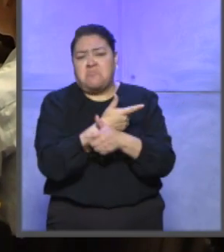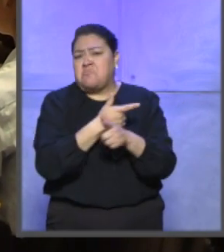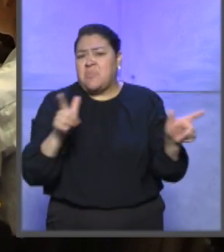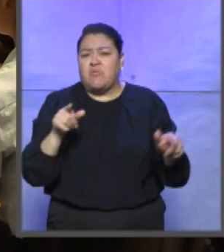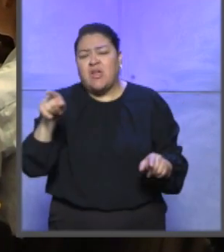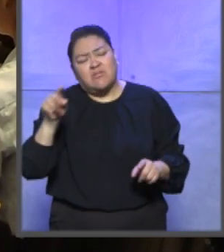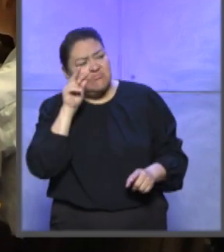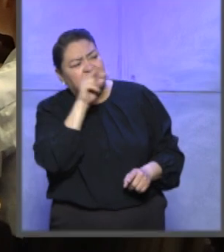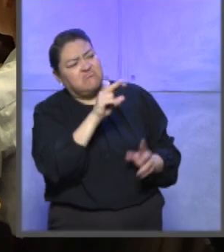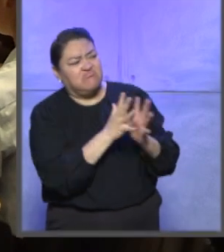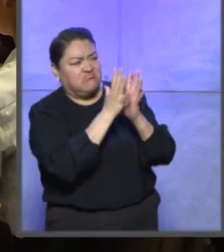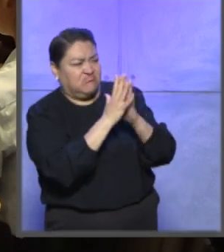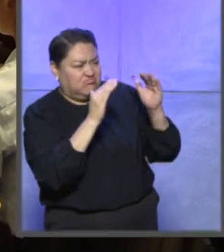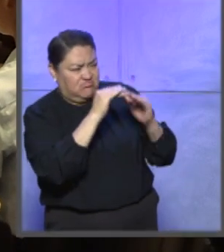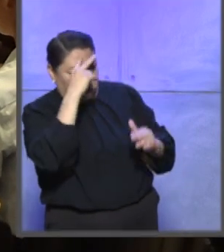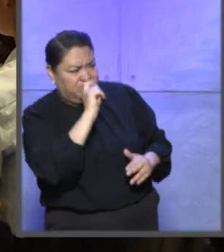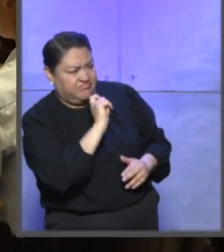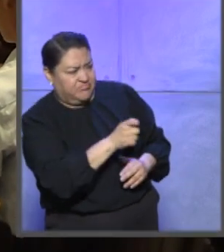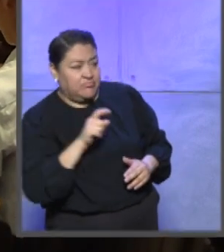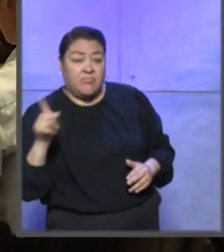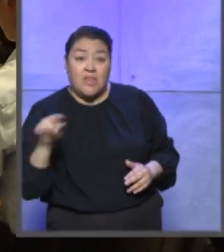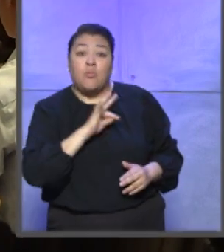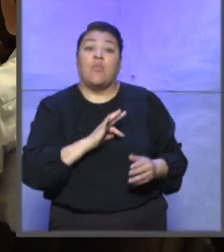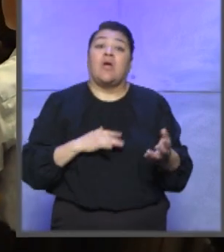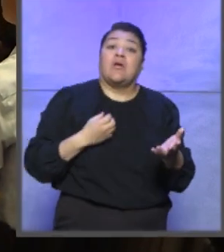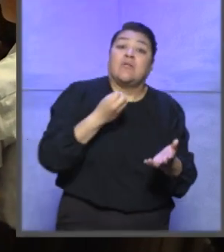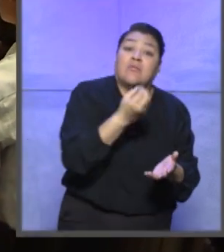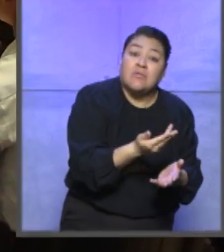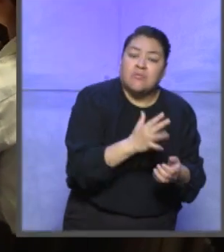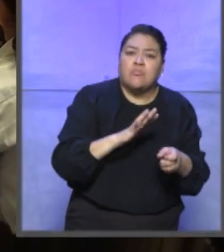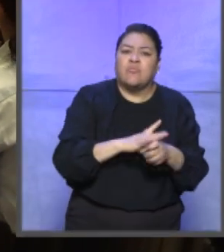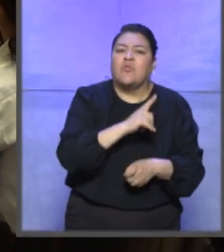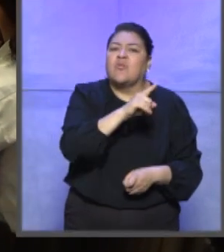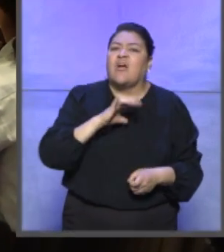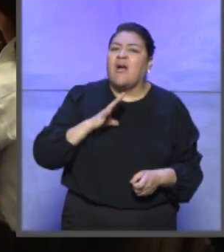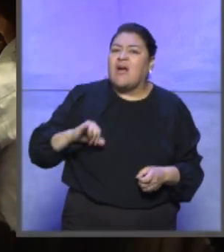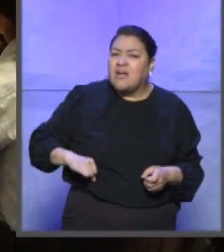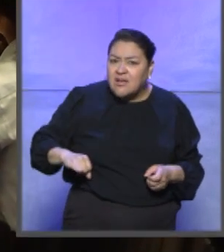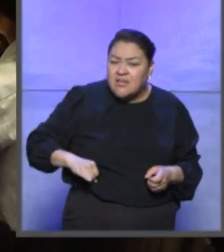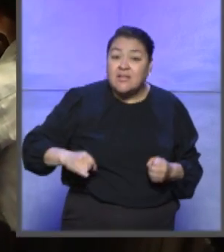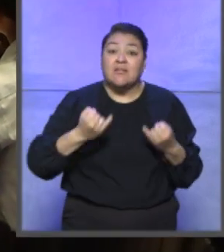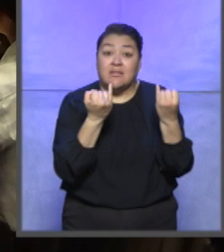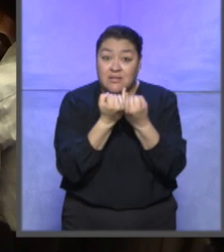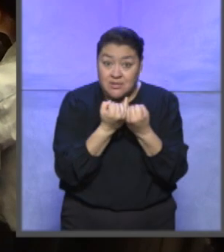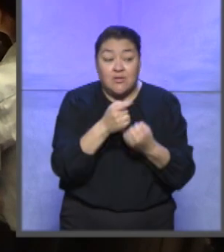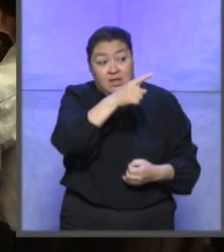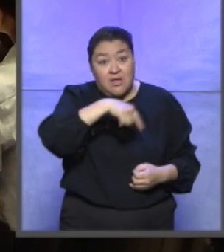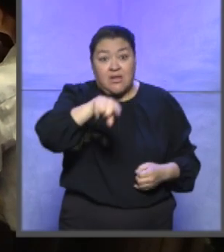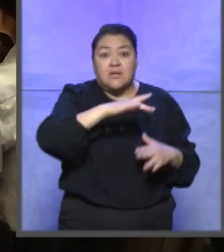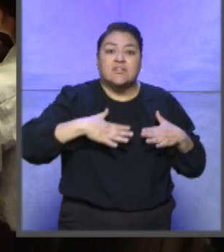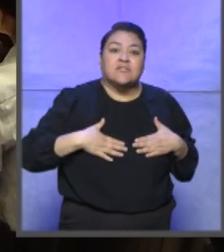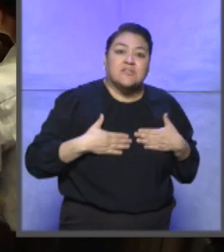la percepción que tienen de la democracia, pues se despierta su interés y sobre todo se gana